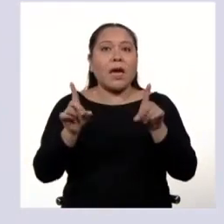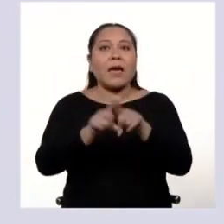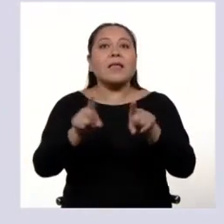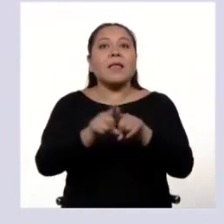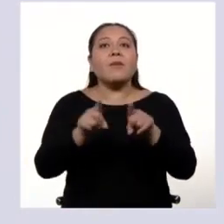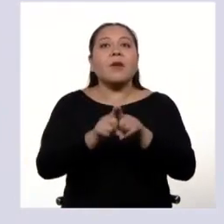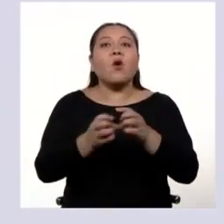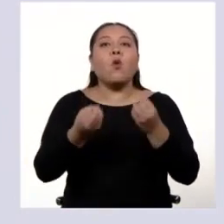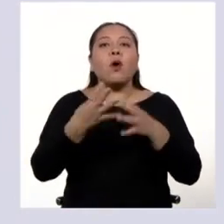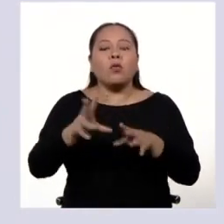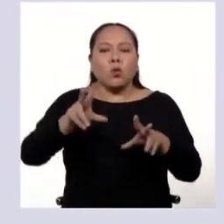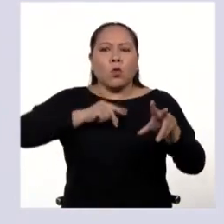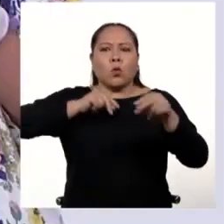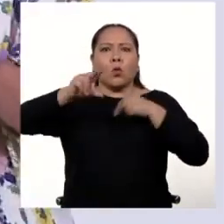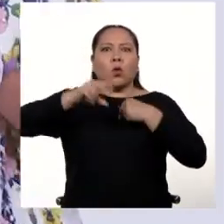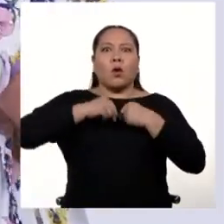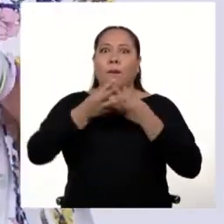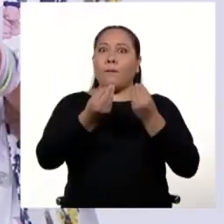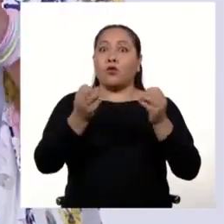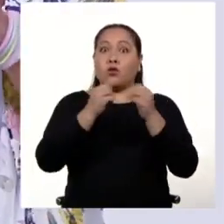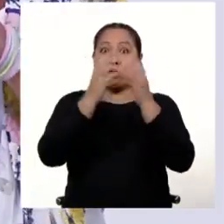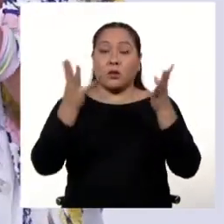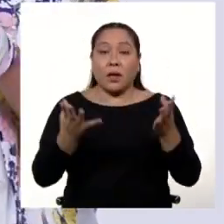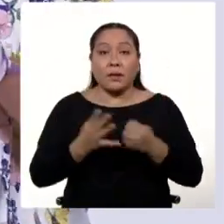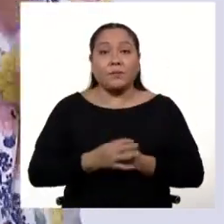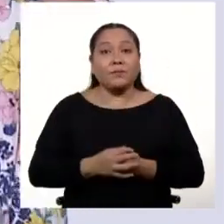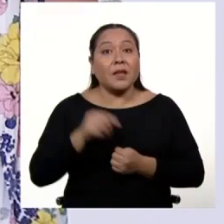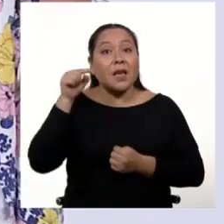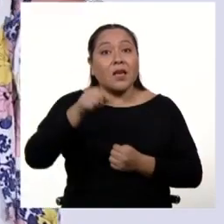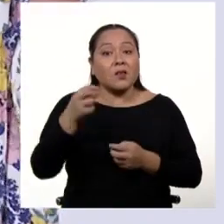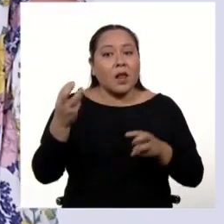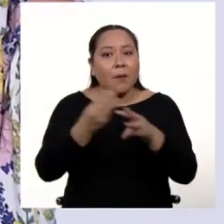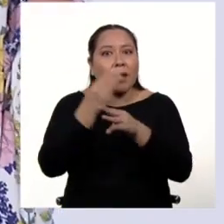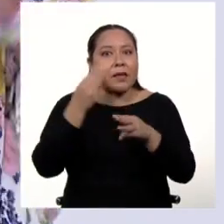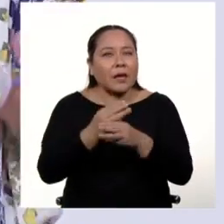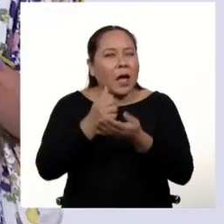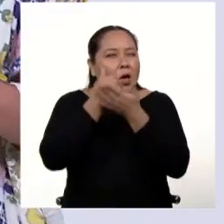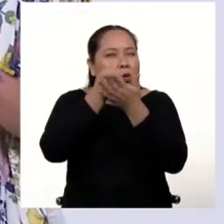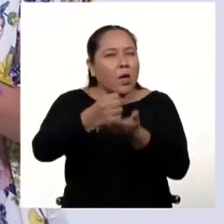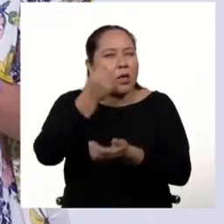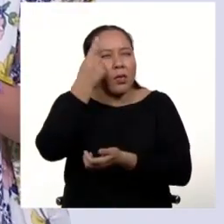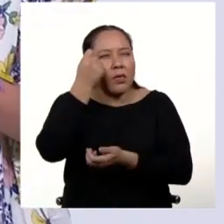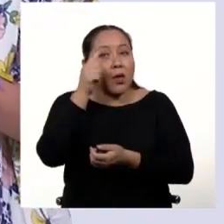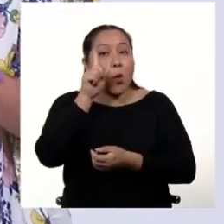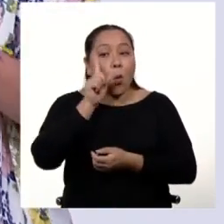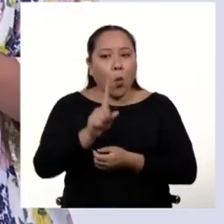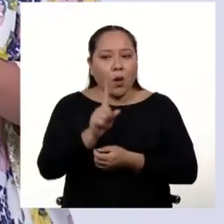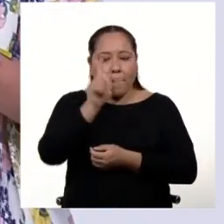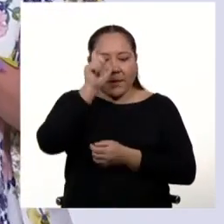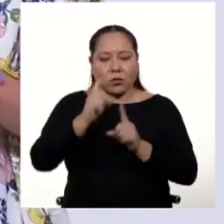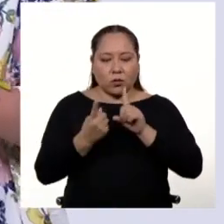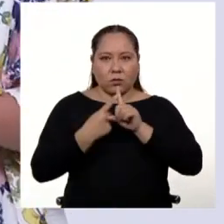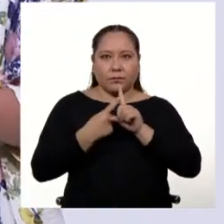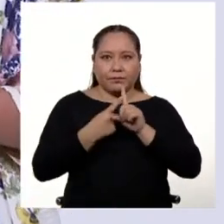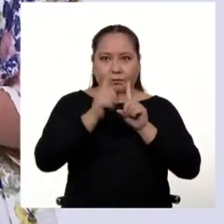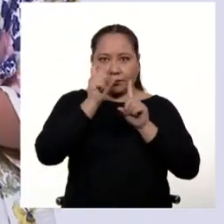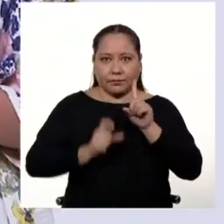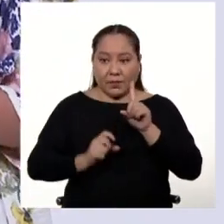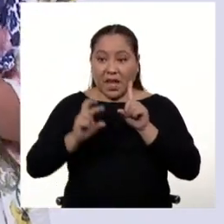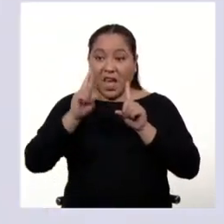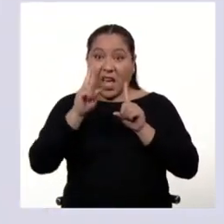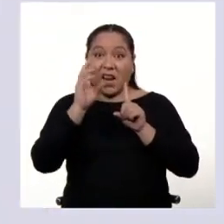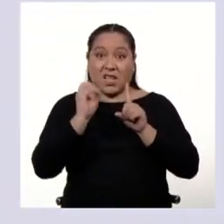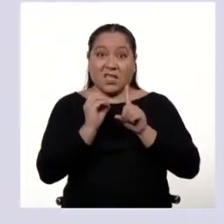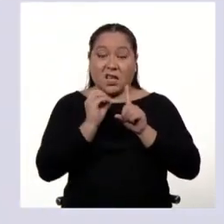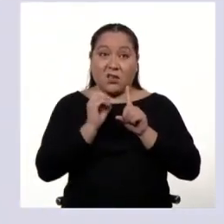contagiados después de varios días. Es así que la matemática nos ayuda a entender que una sola persona, según el R0 de